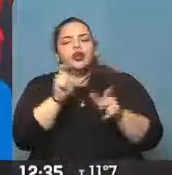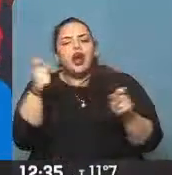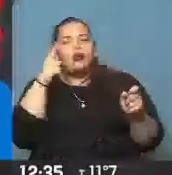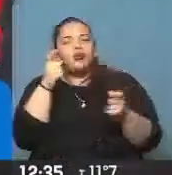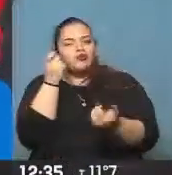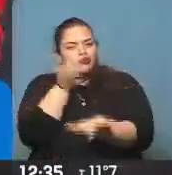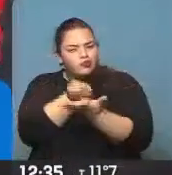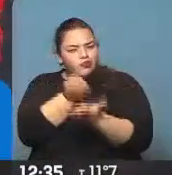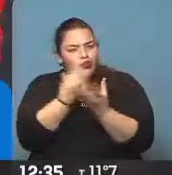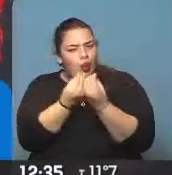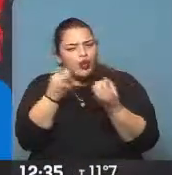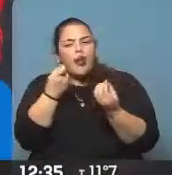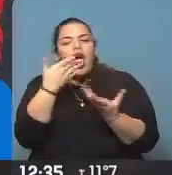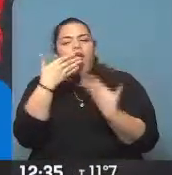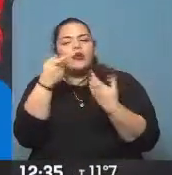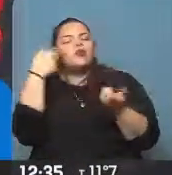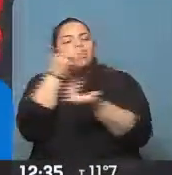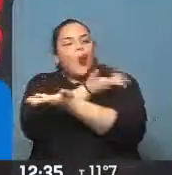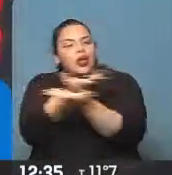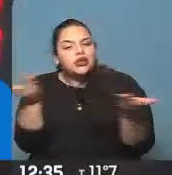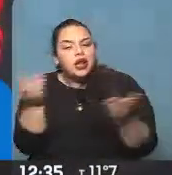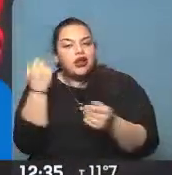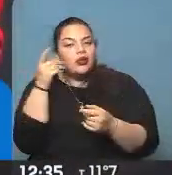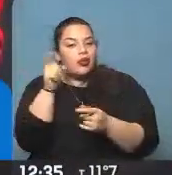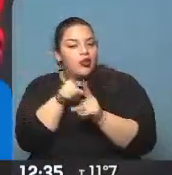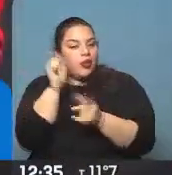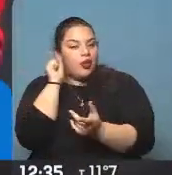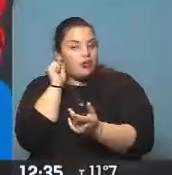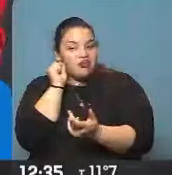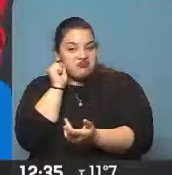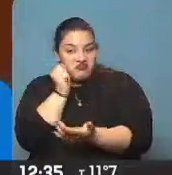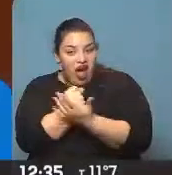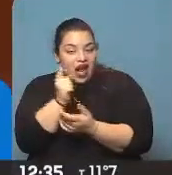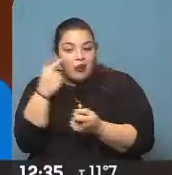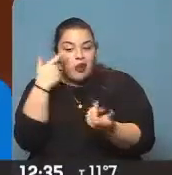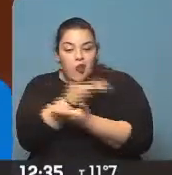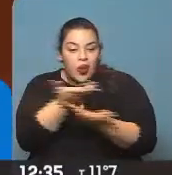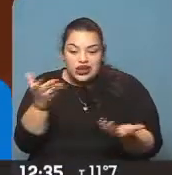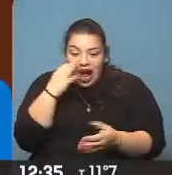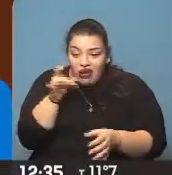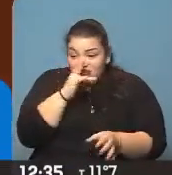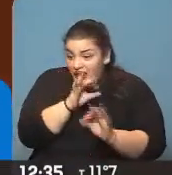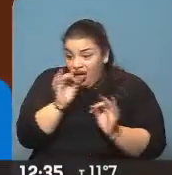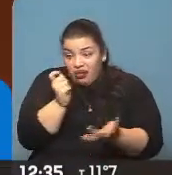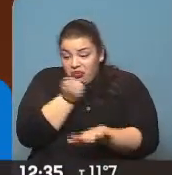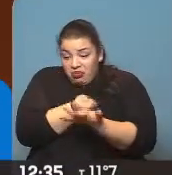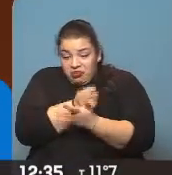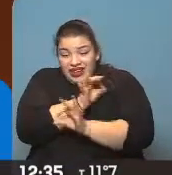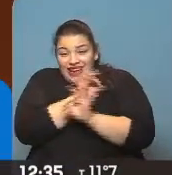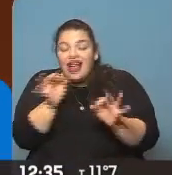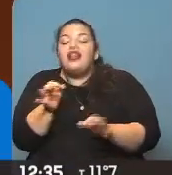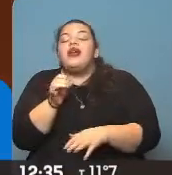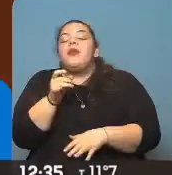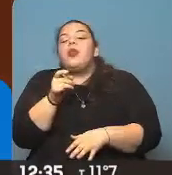utilizaste esta estrategia como marketing como para hacerte conocer sin poner un peso sí sí sí siempre fue como muy a veces cuando uno no tiene